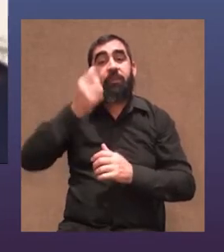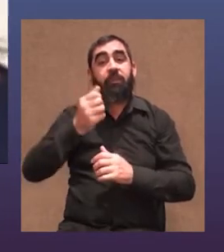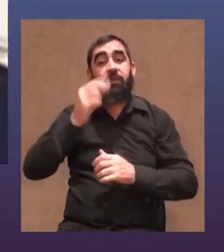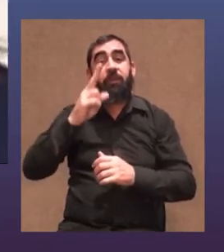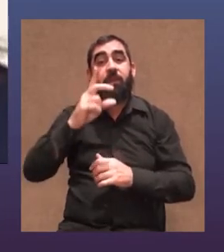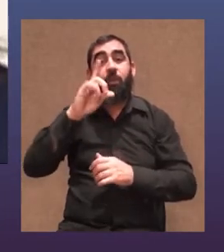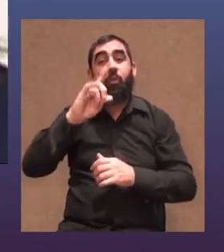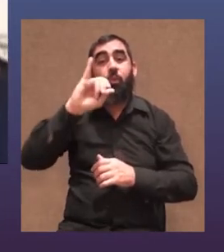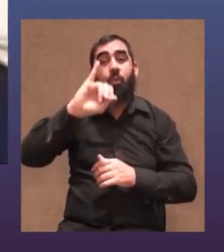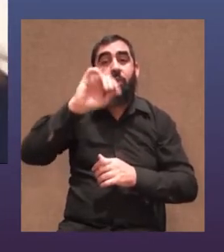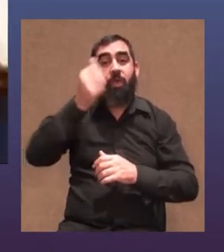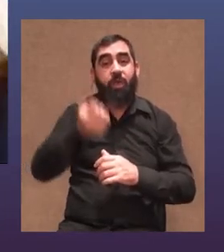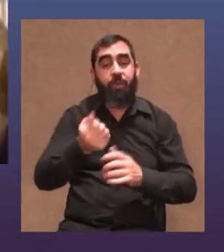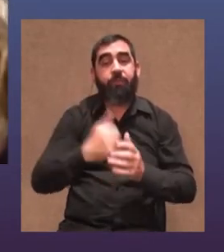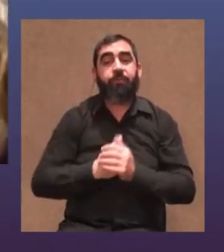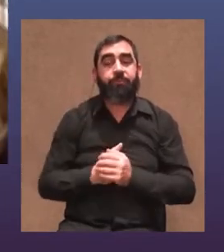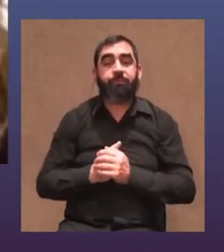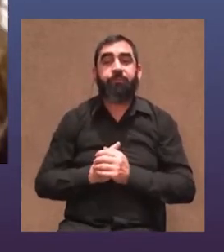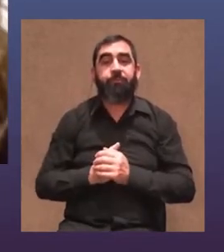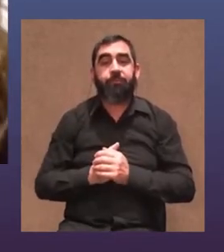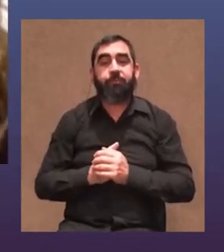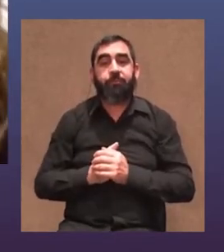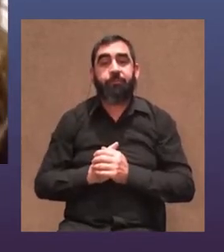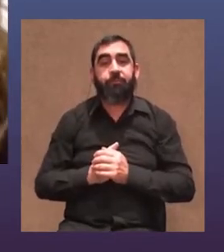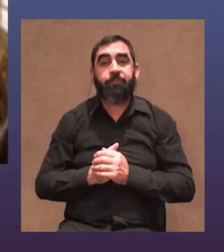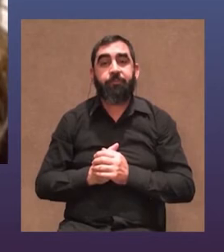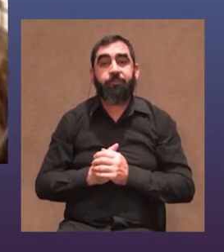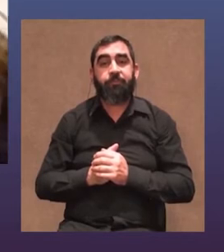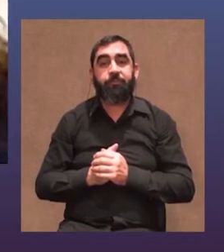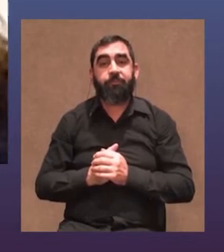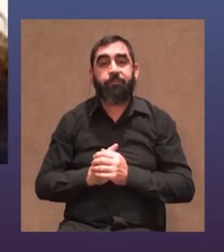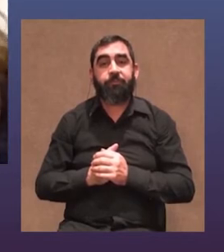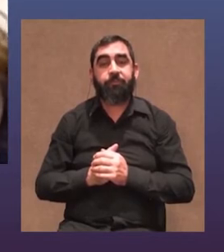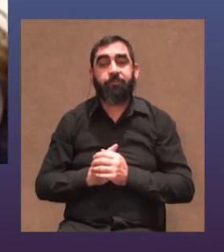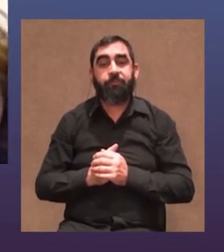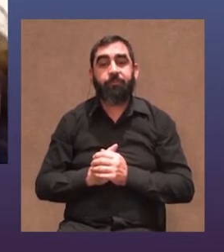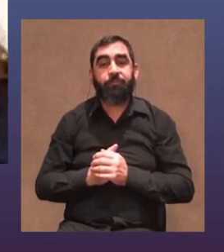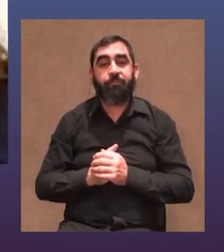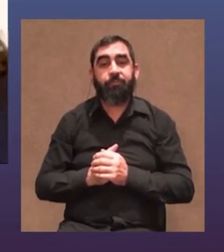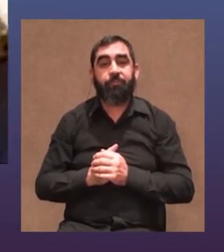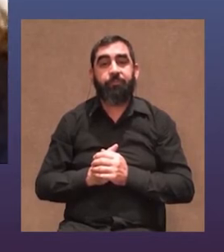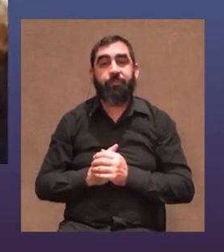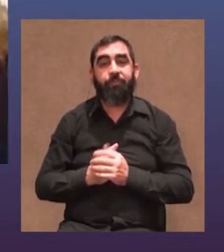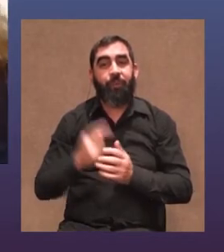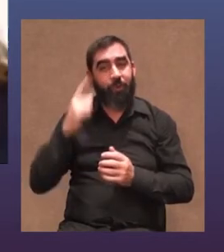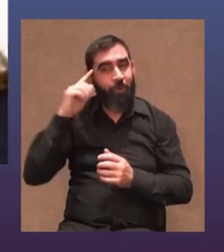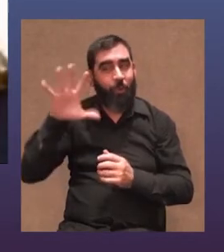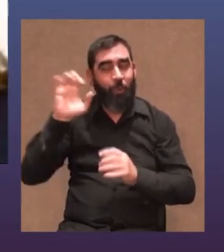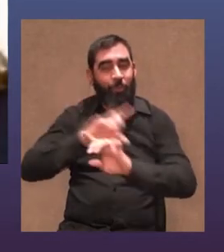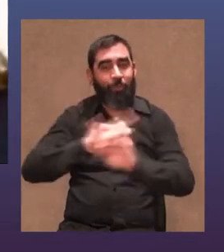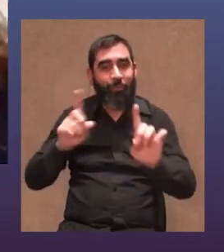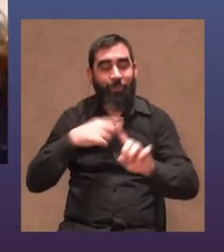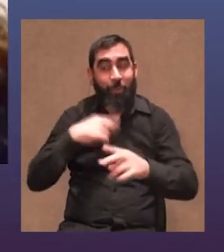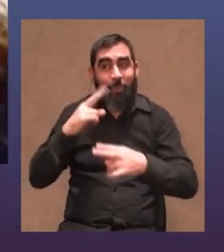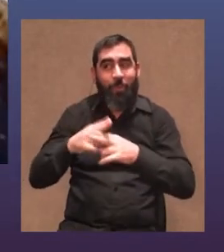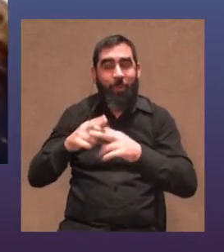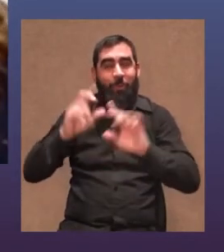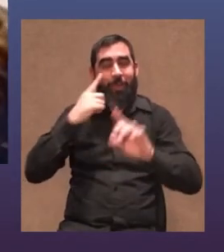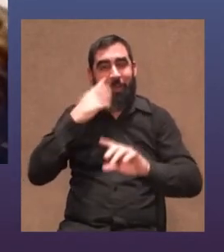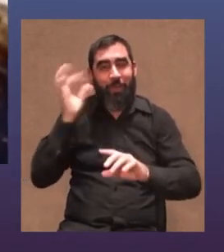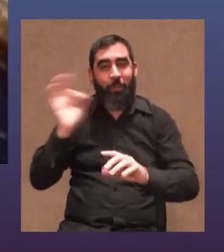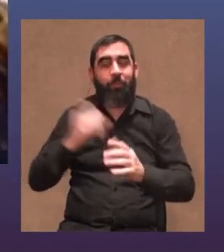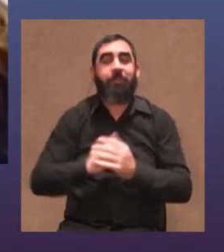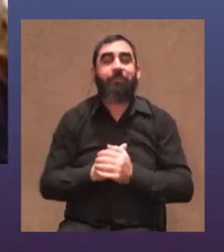¿Estás muteada, Claudia? Ahí va. Ahí va. Bueno. No te había escuchado que me habías nombrado. Ahí